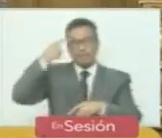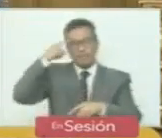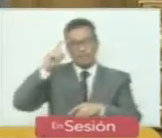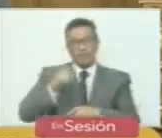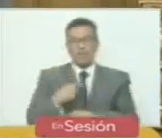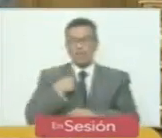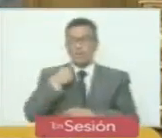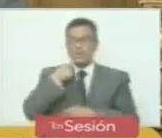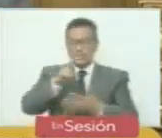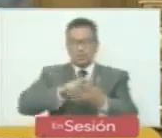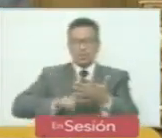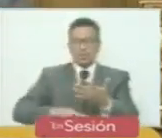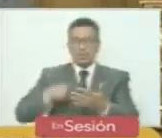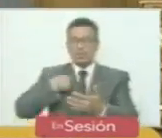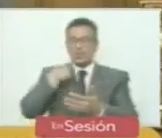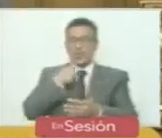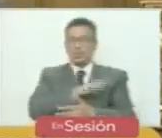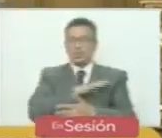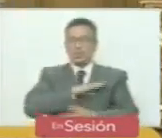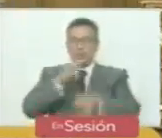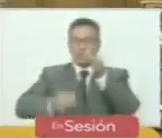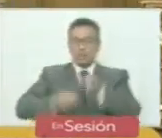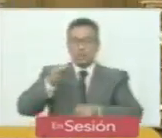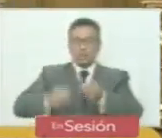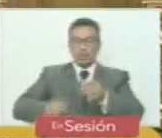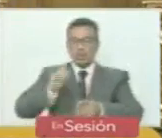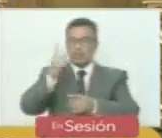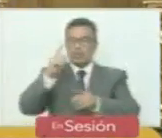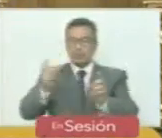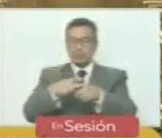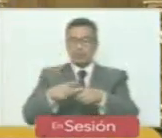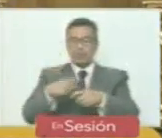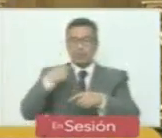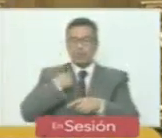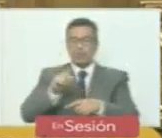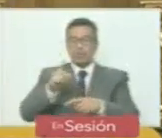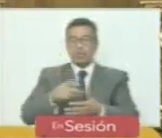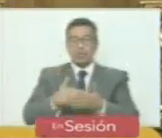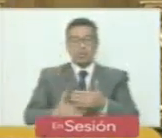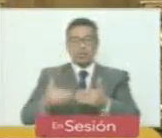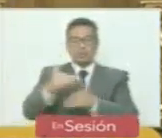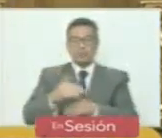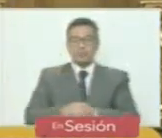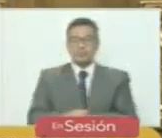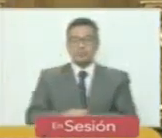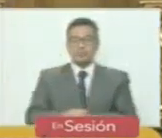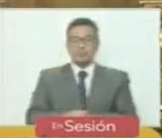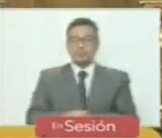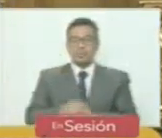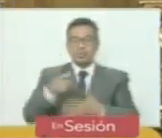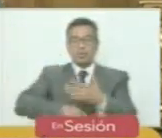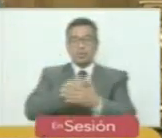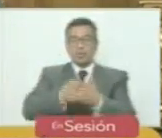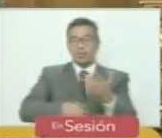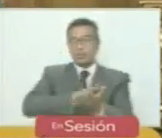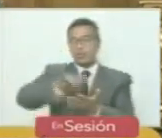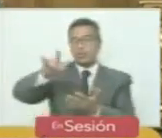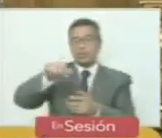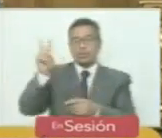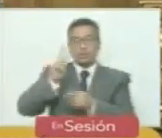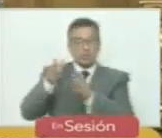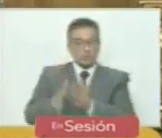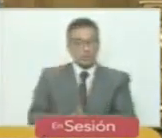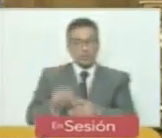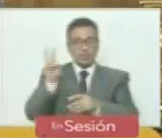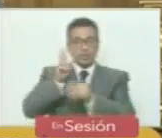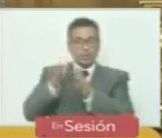y voy a dar lectura de los dichos del propio juez en su decisión del 1 de agosto, que levanta la sanción de prohibición de salida sobre los venezolanos